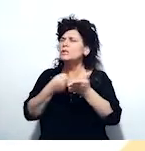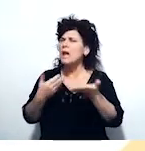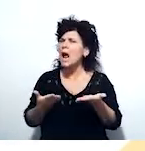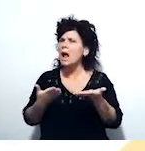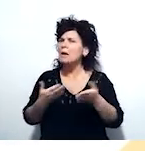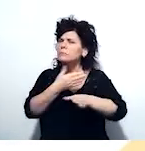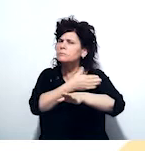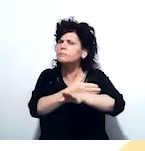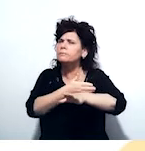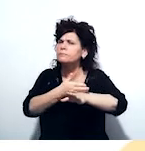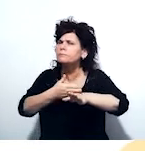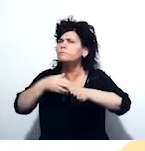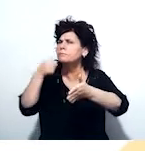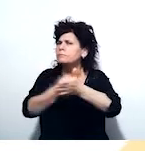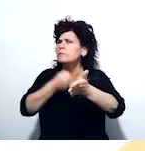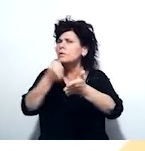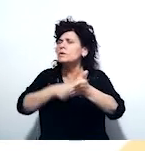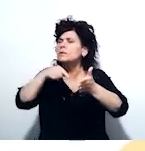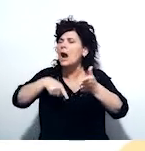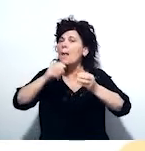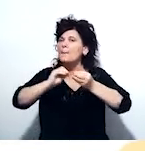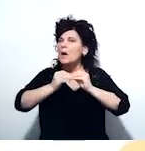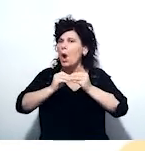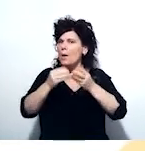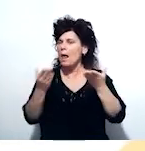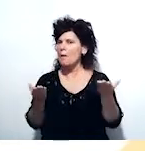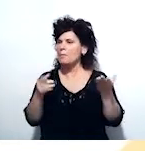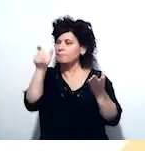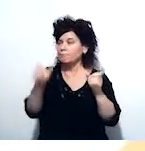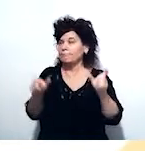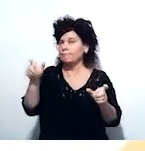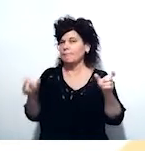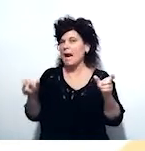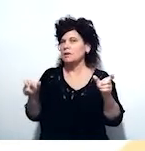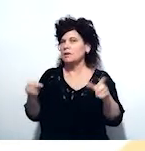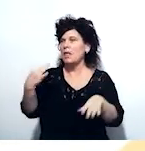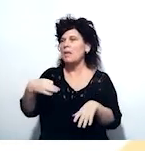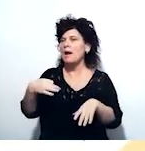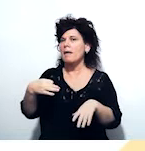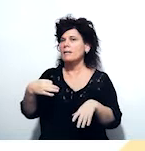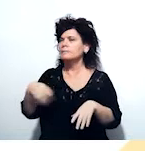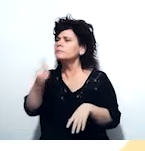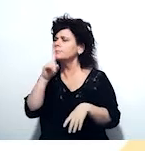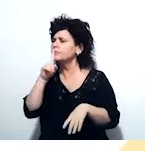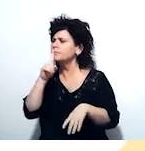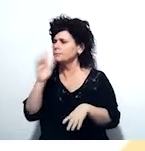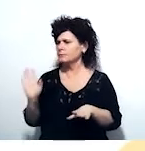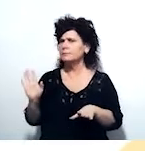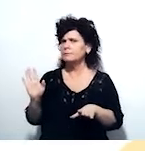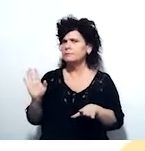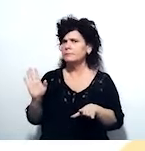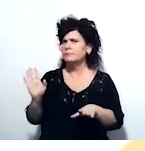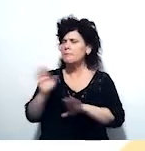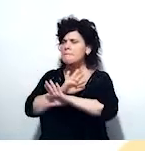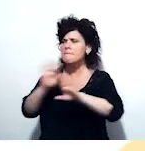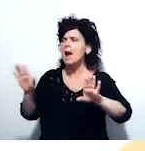Y ahora el problema es que estas personas deberían ser calladas, o sea, deberían llamarlas a